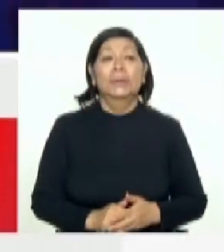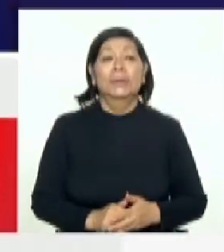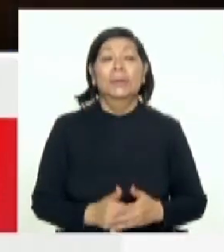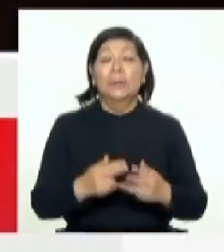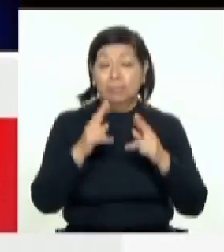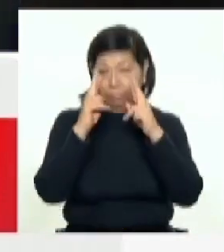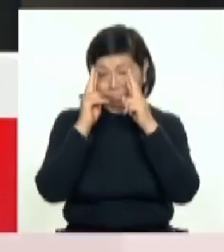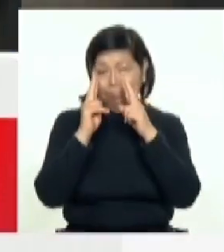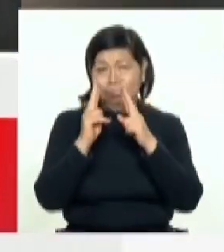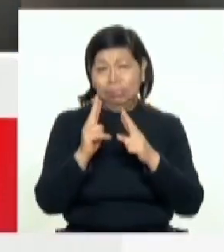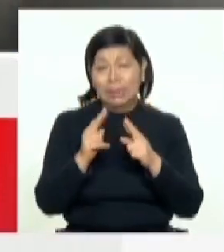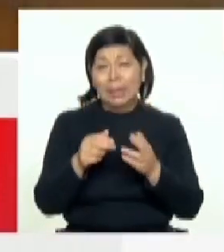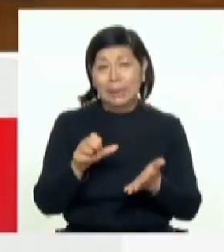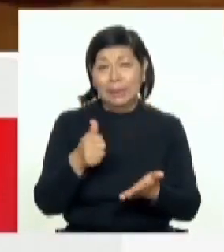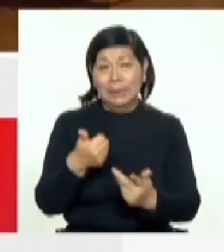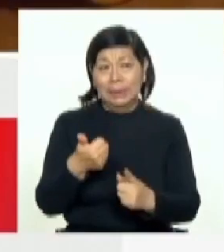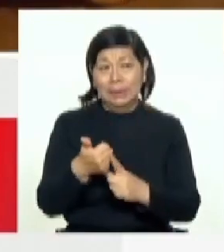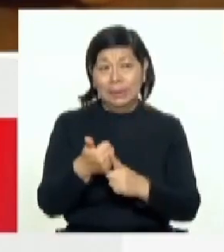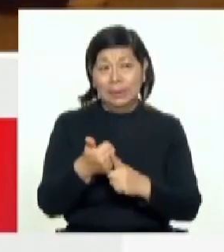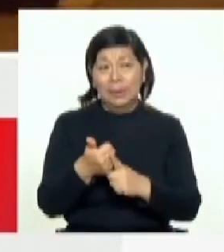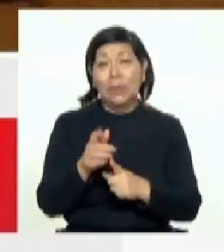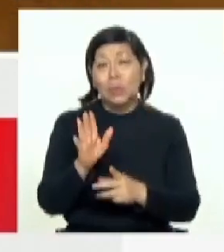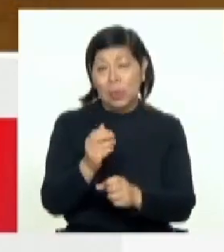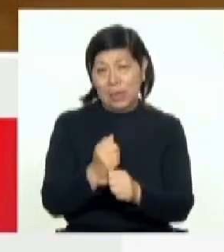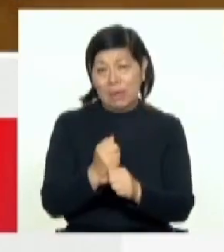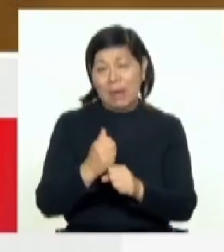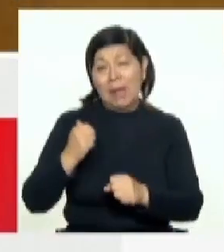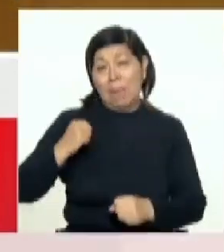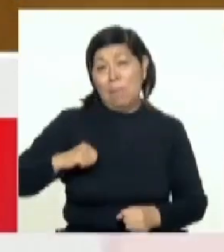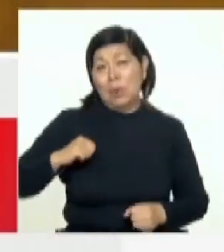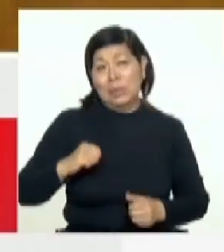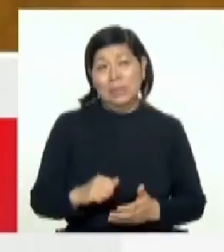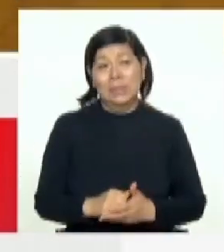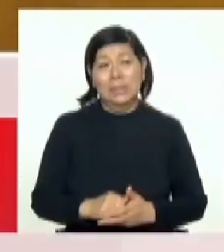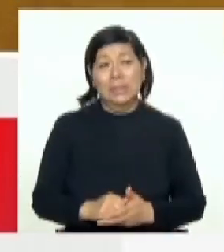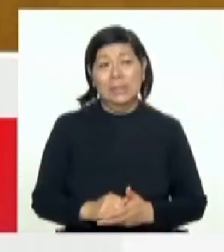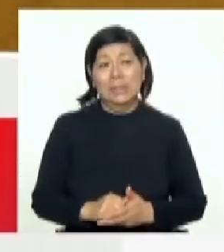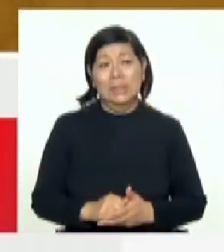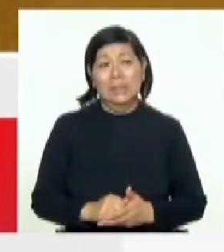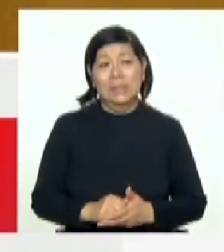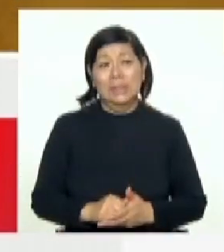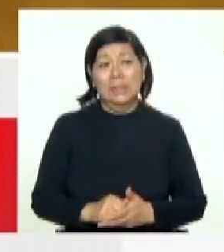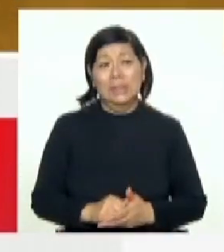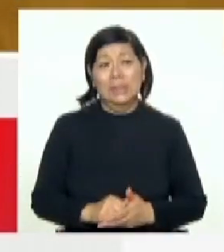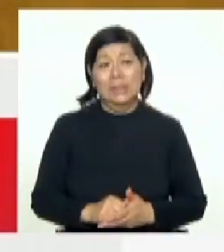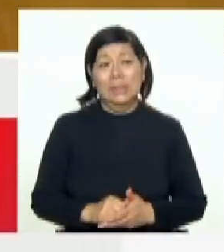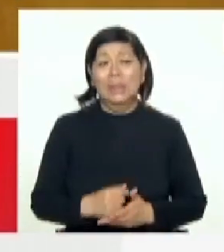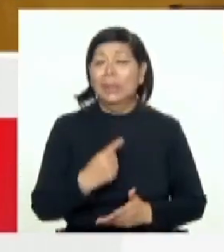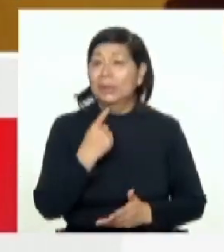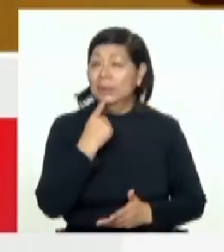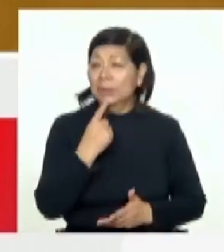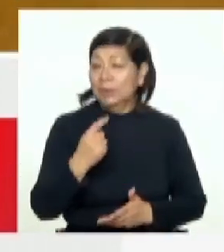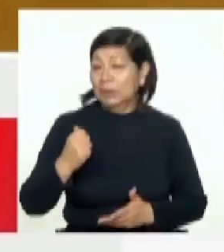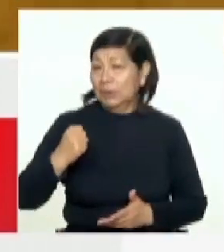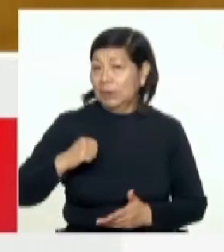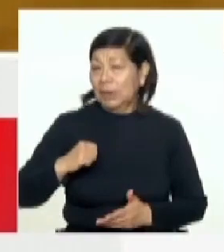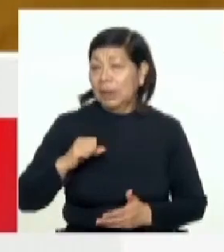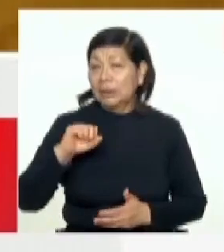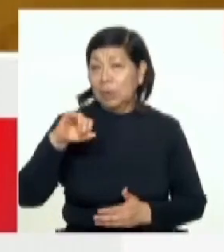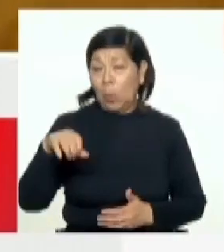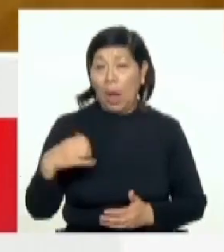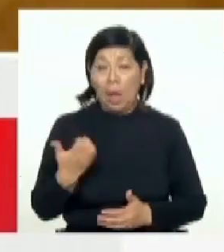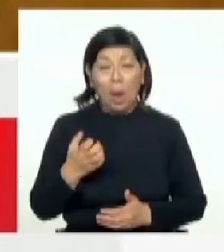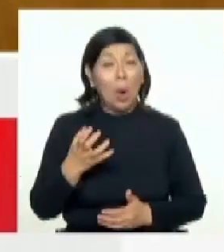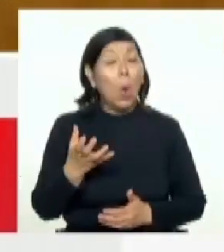ser el homenaje en su mismo trabajo. Ya, y en un comunicado la municipalidad de San Juan de